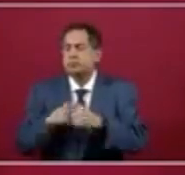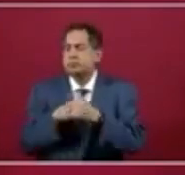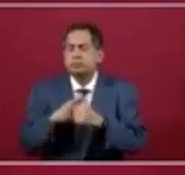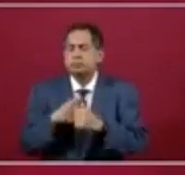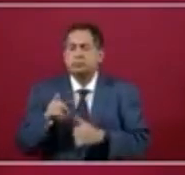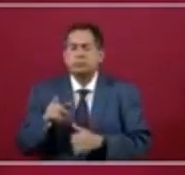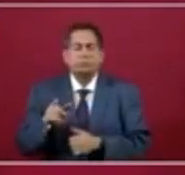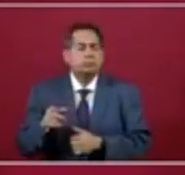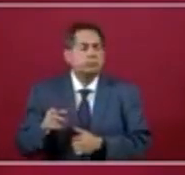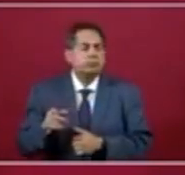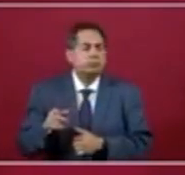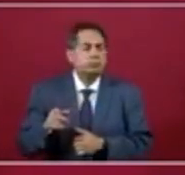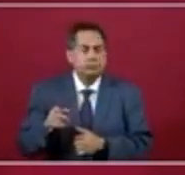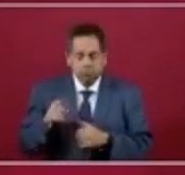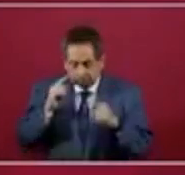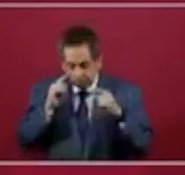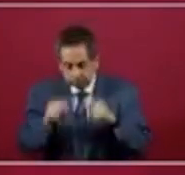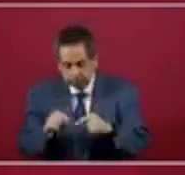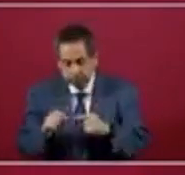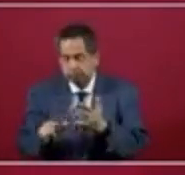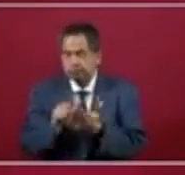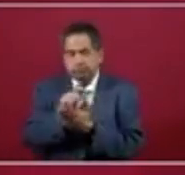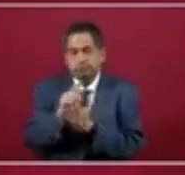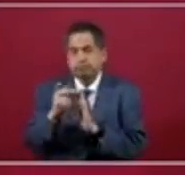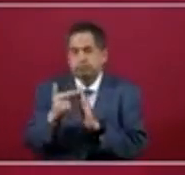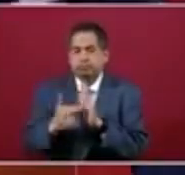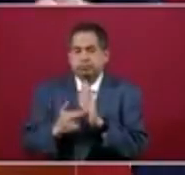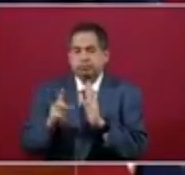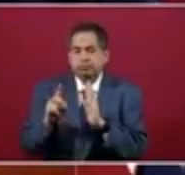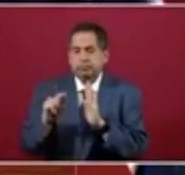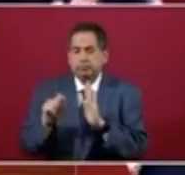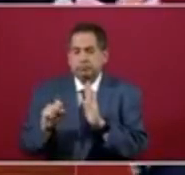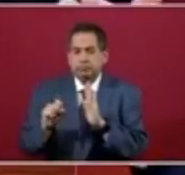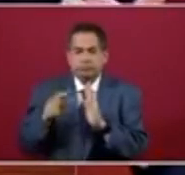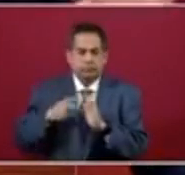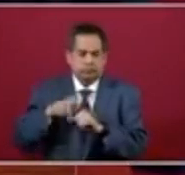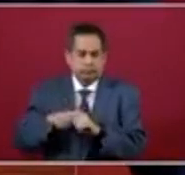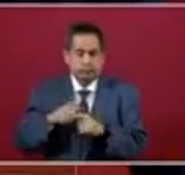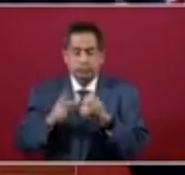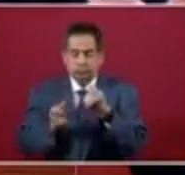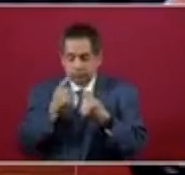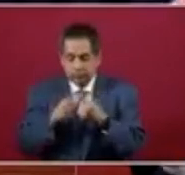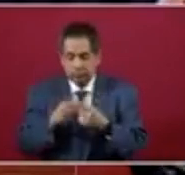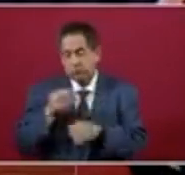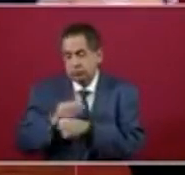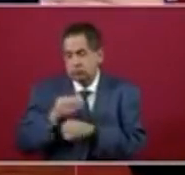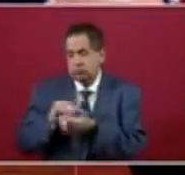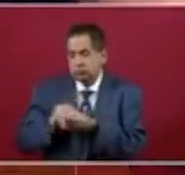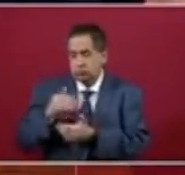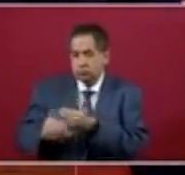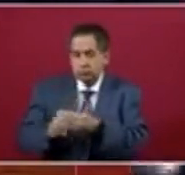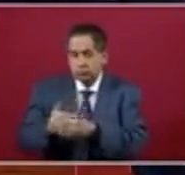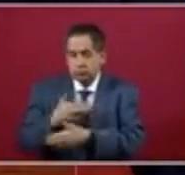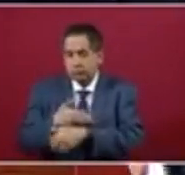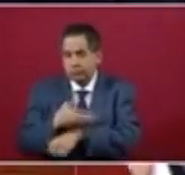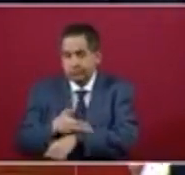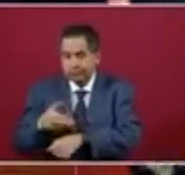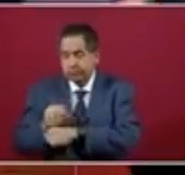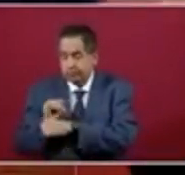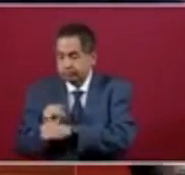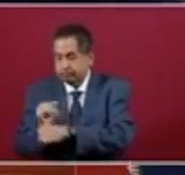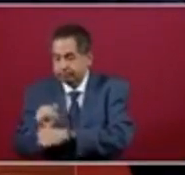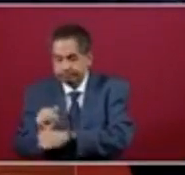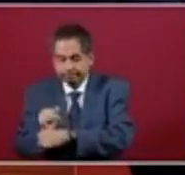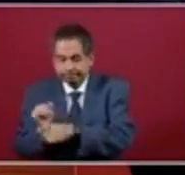de conformidad a las leyes también de datos personales. Hay cuestiones que están en curso, entonces no se podría dar a conocer porque